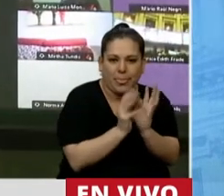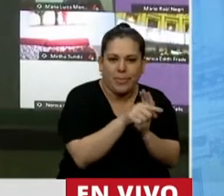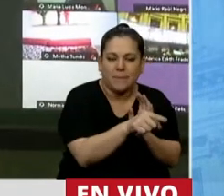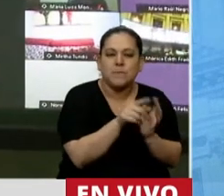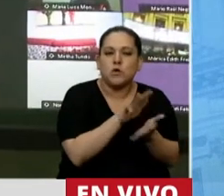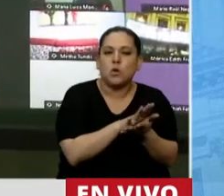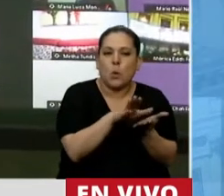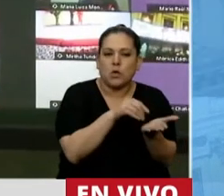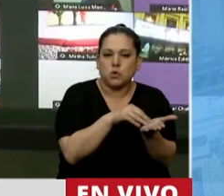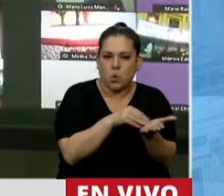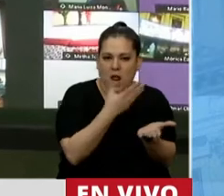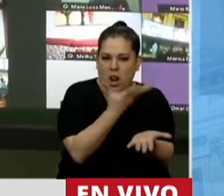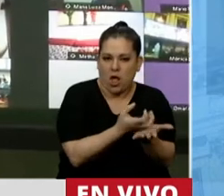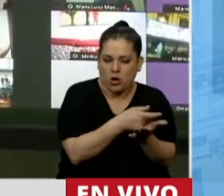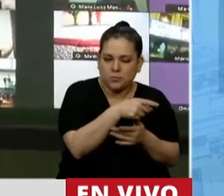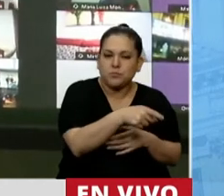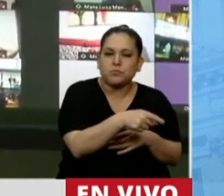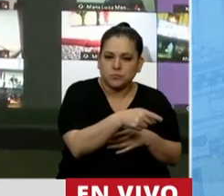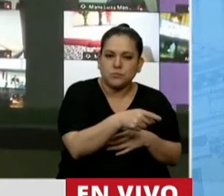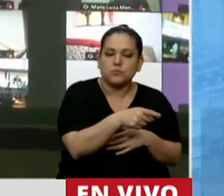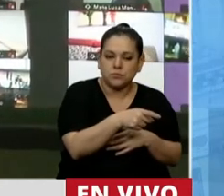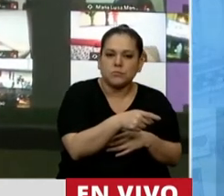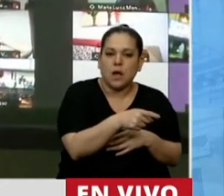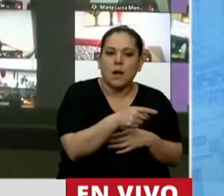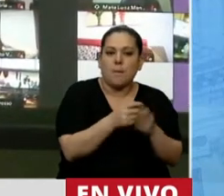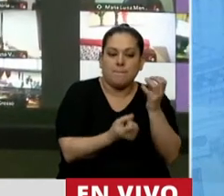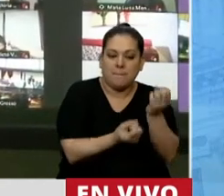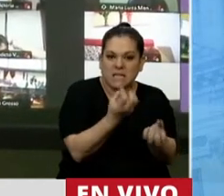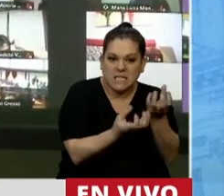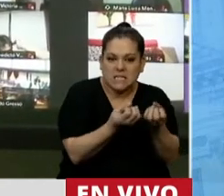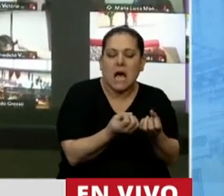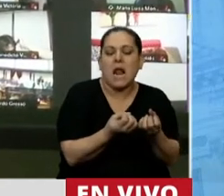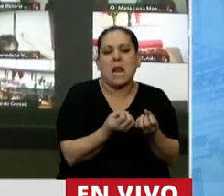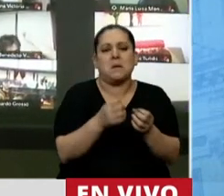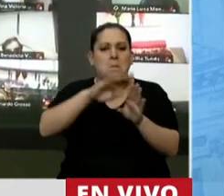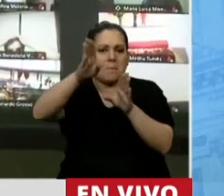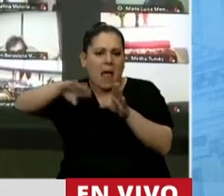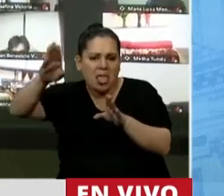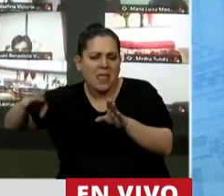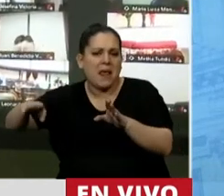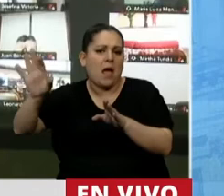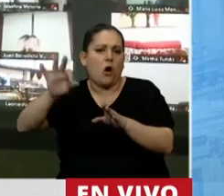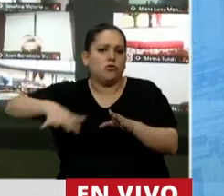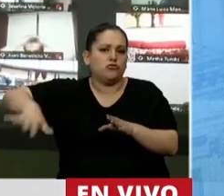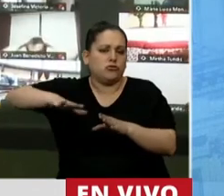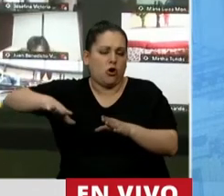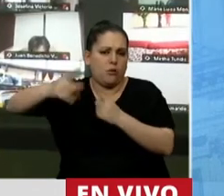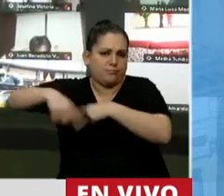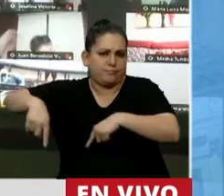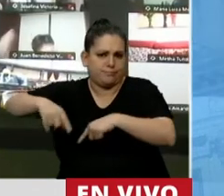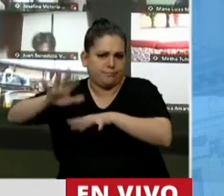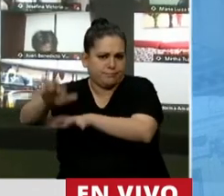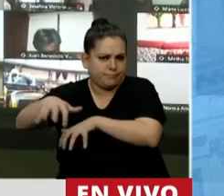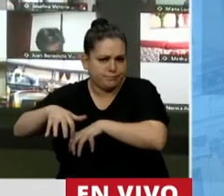del uso del suelo por 30 años para pastizales, praderas y zonas agropecuarias. La verdad